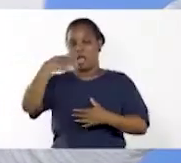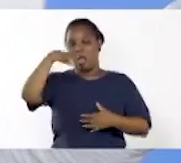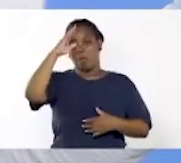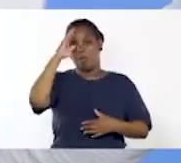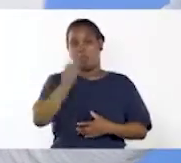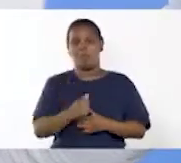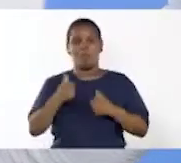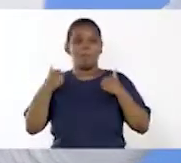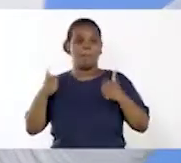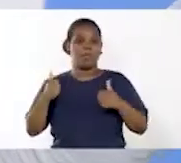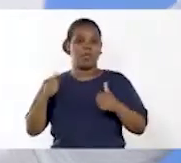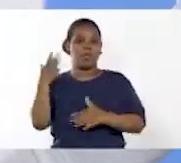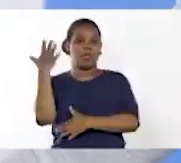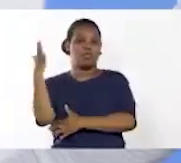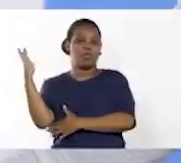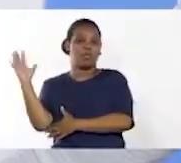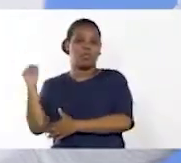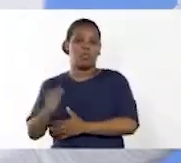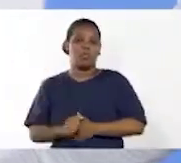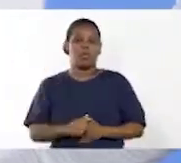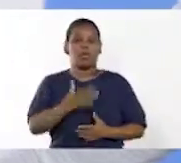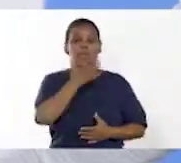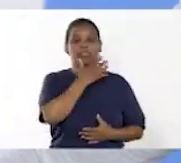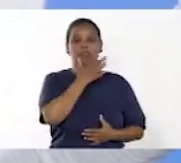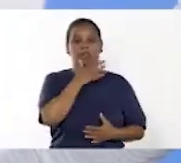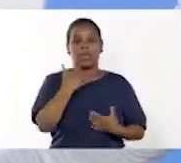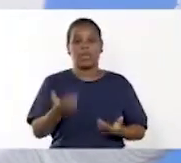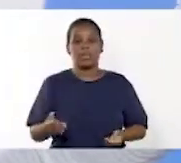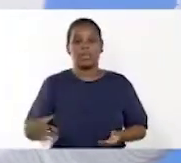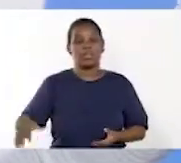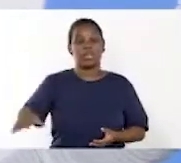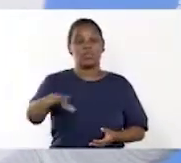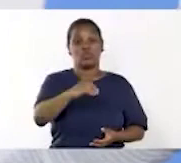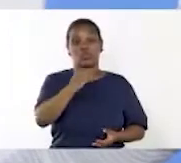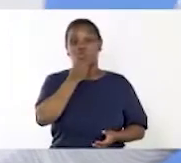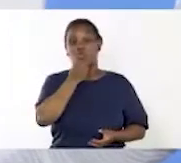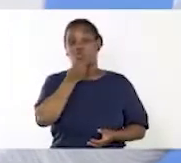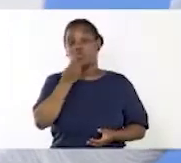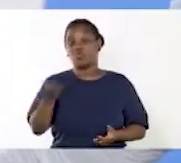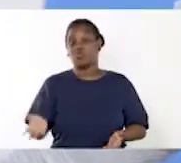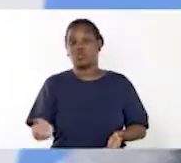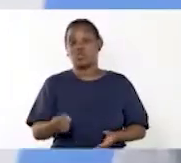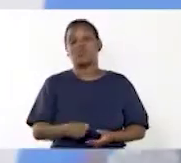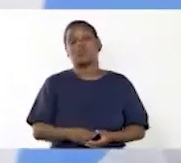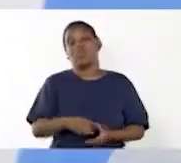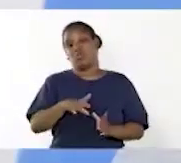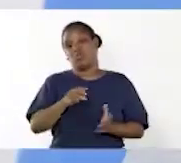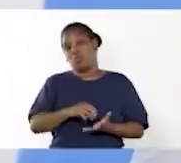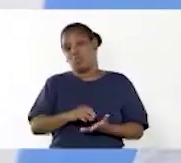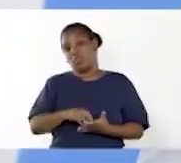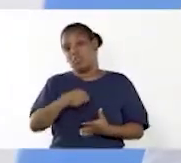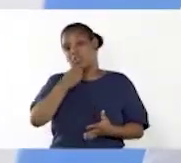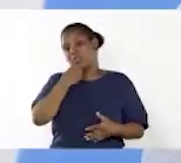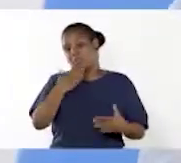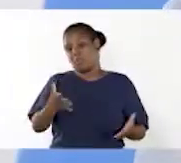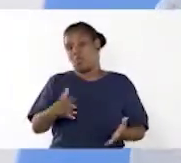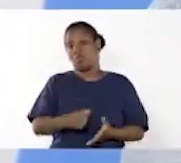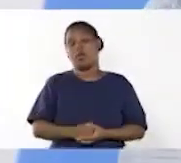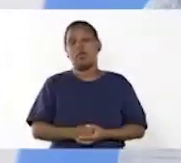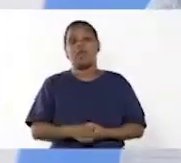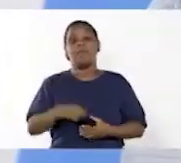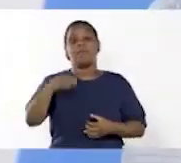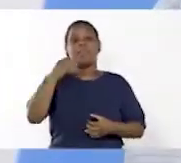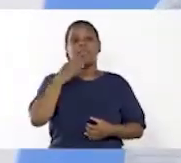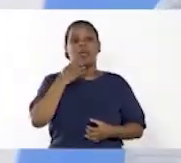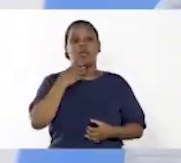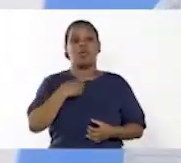a mejorar nuestros bosques, a que se parezca en todo lo posible y donde sea factible a